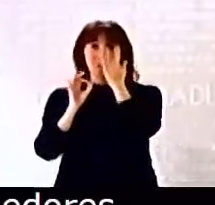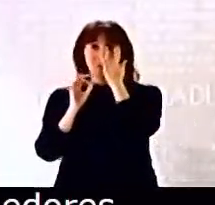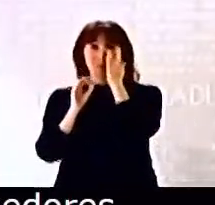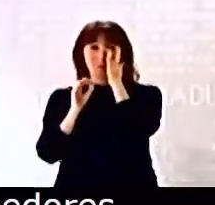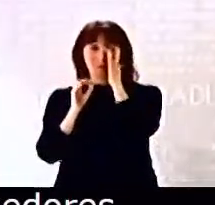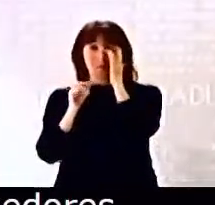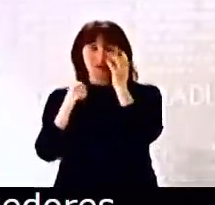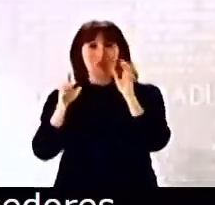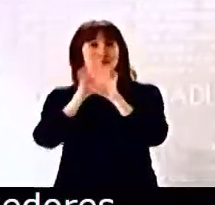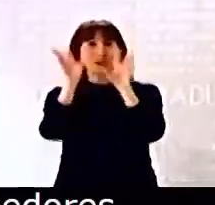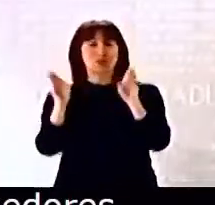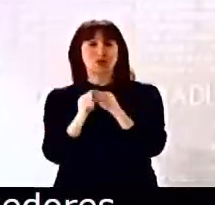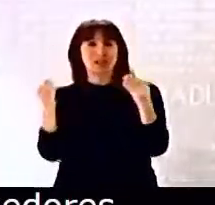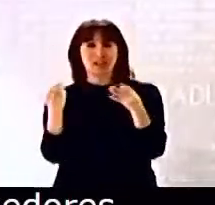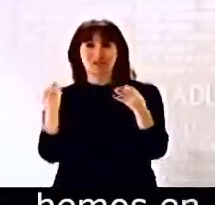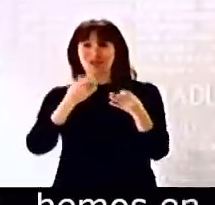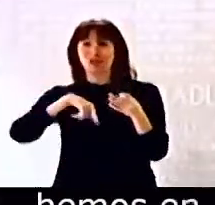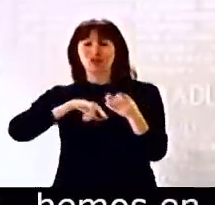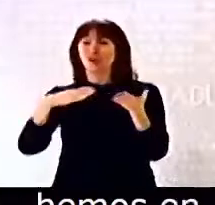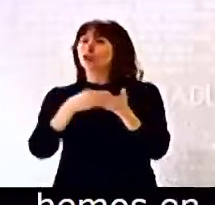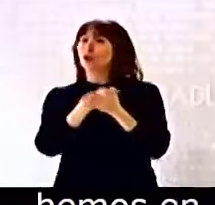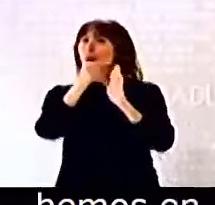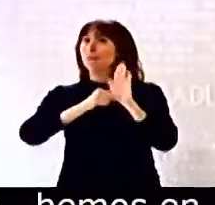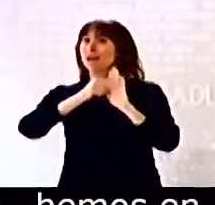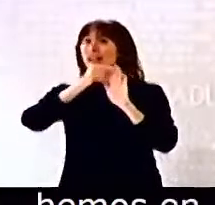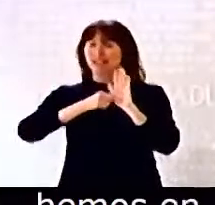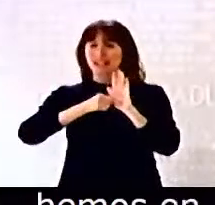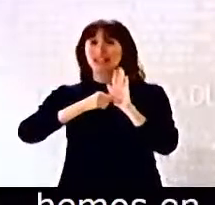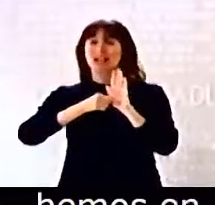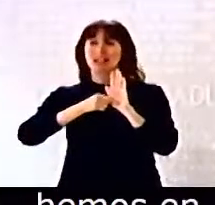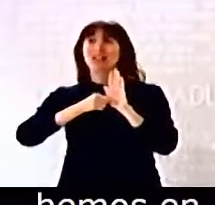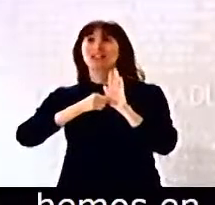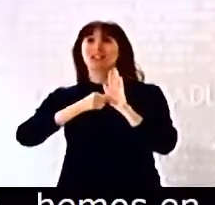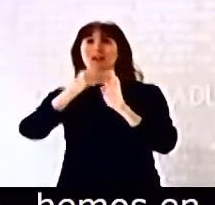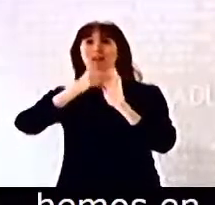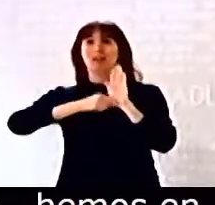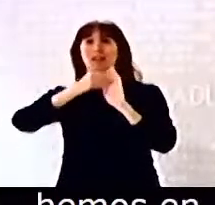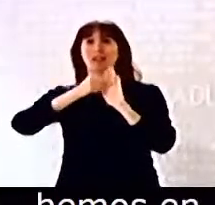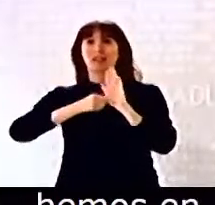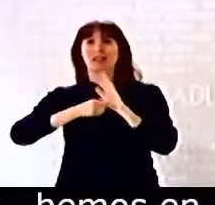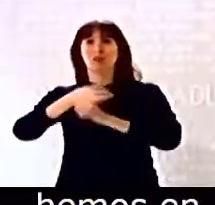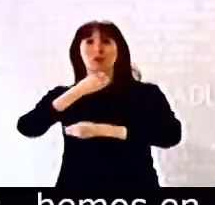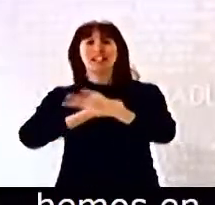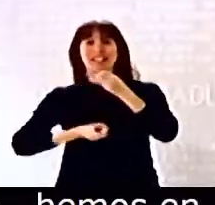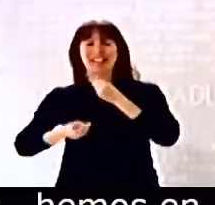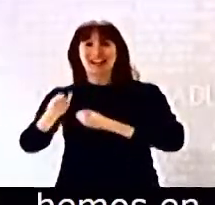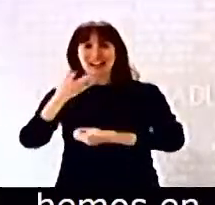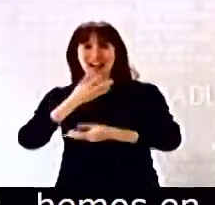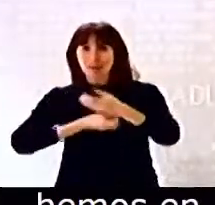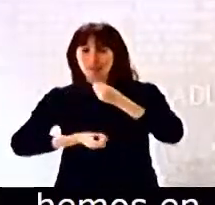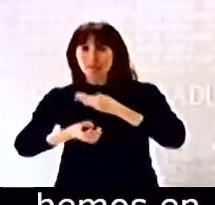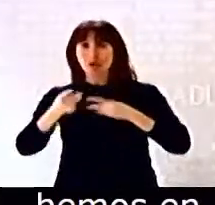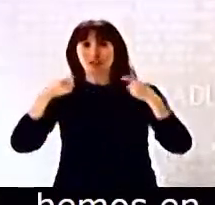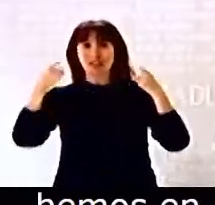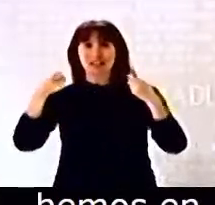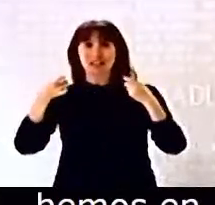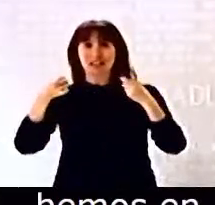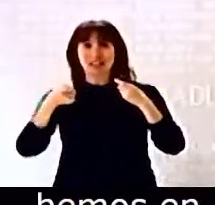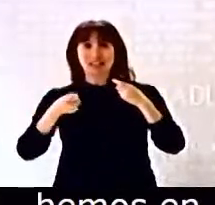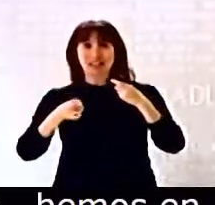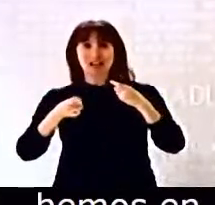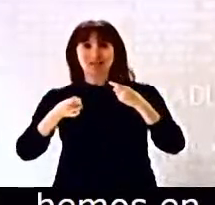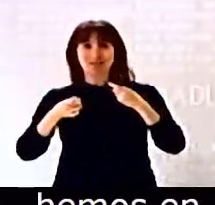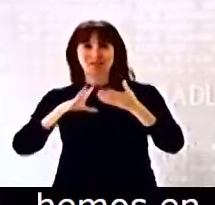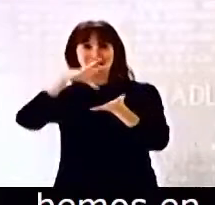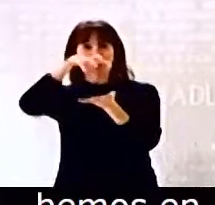En definitiva, hemos tomado todas las medidas que permitiesen un intercambio entre el exterior y el